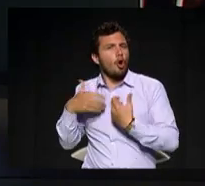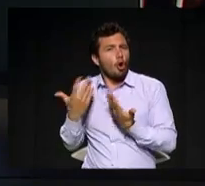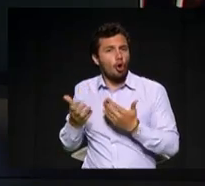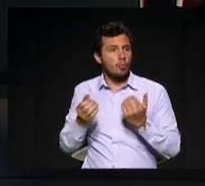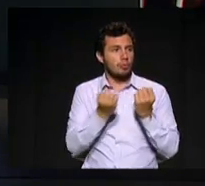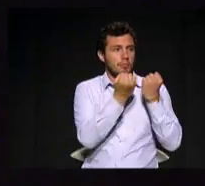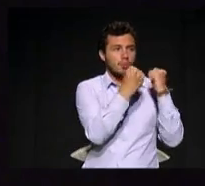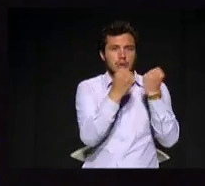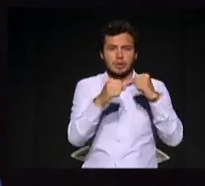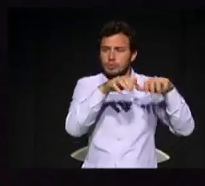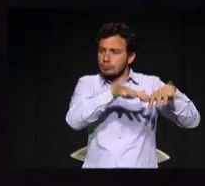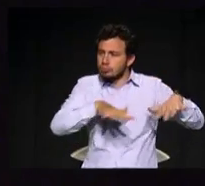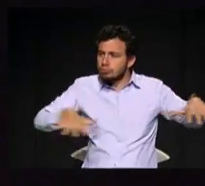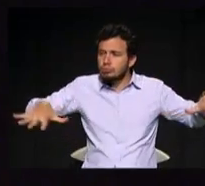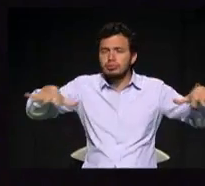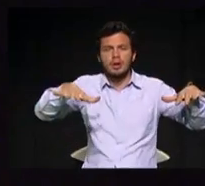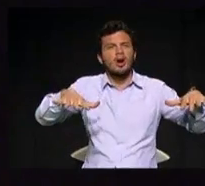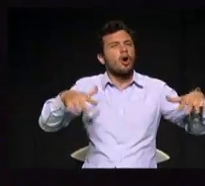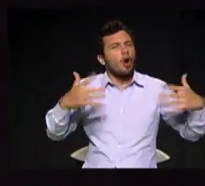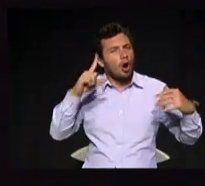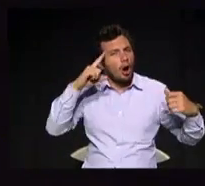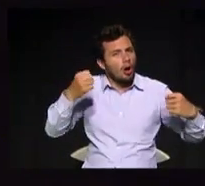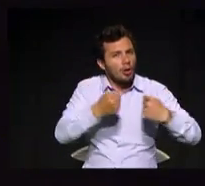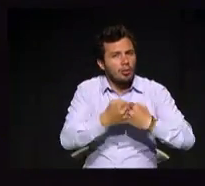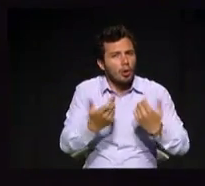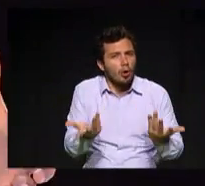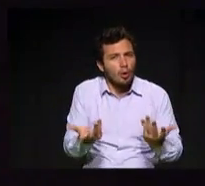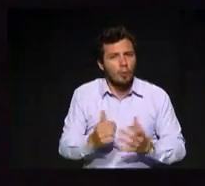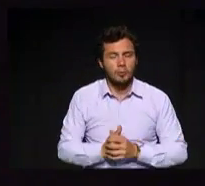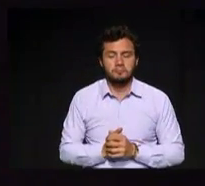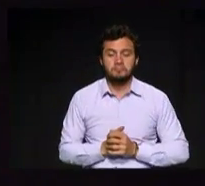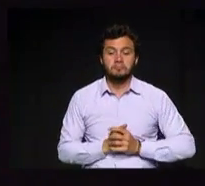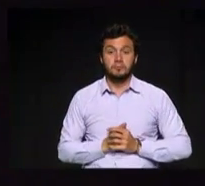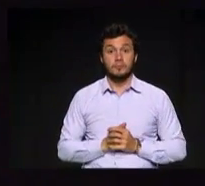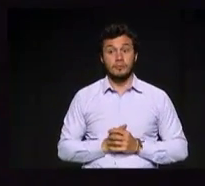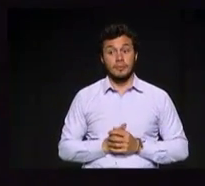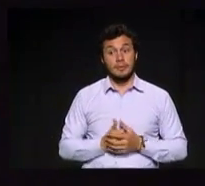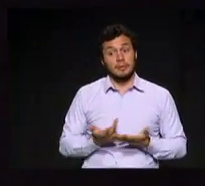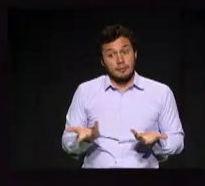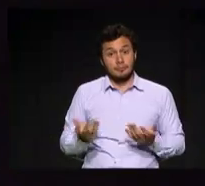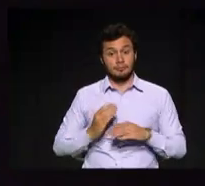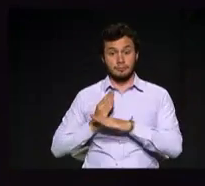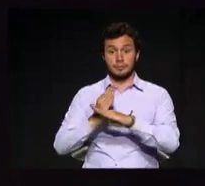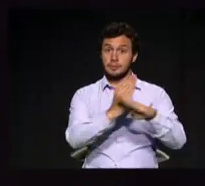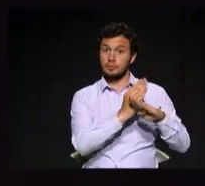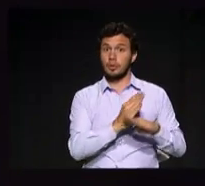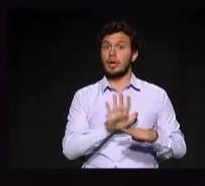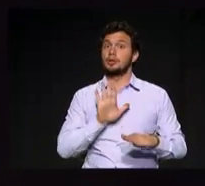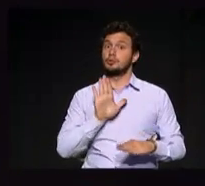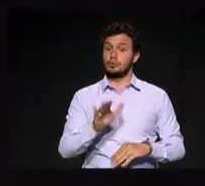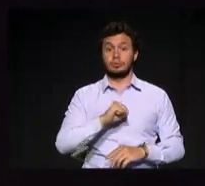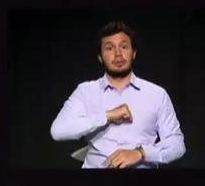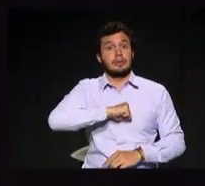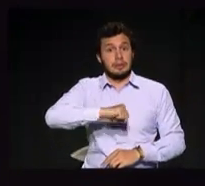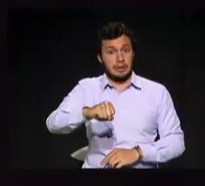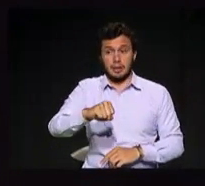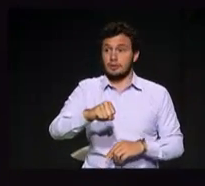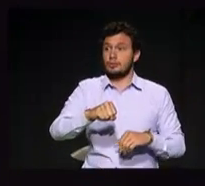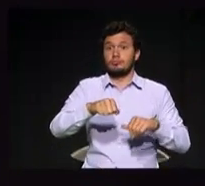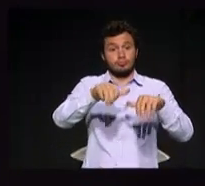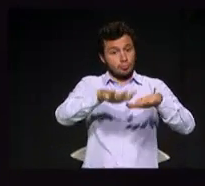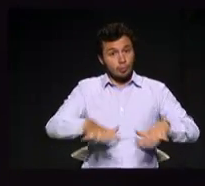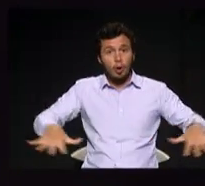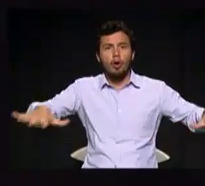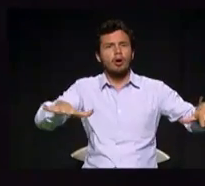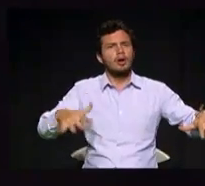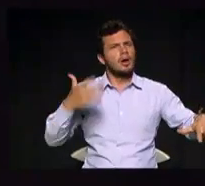metropolitana lo primero es que hay que entender la seguridad un hecho metropolitano hace unos meses cuando empezó la crisis violenta en